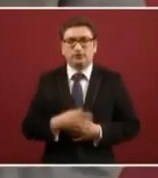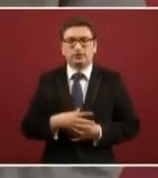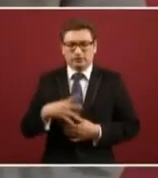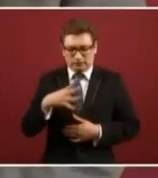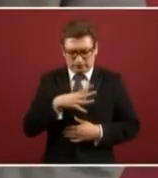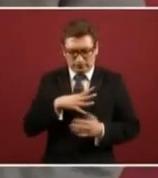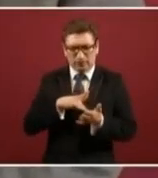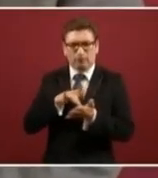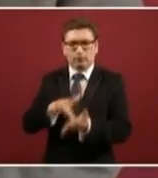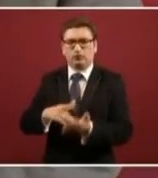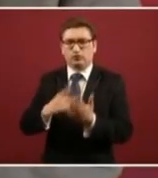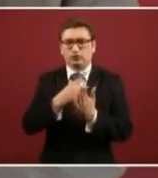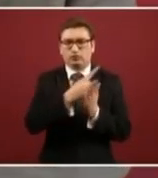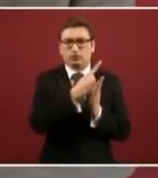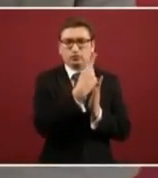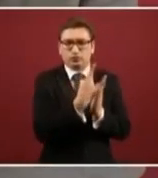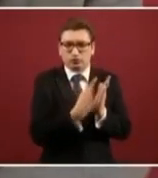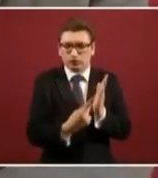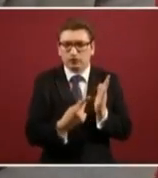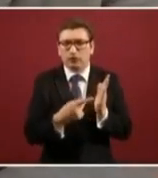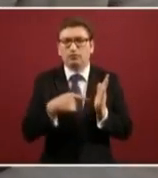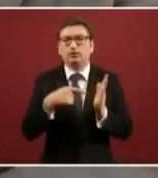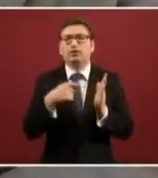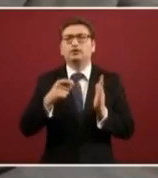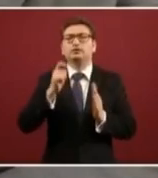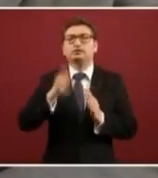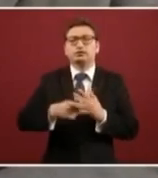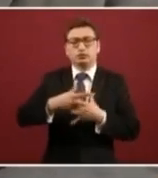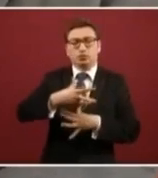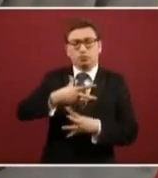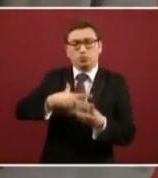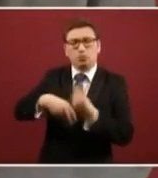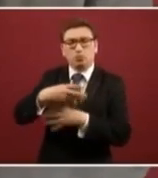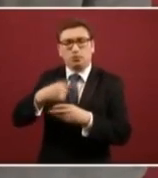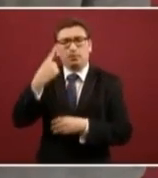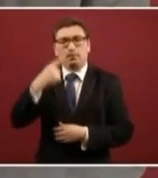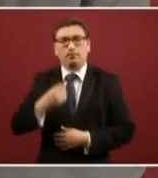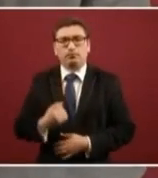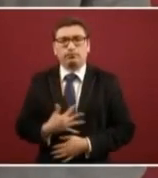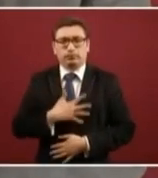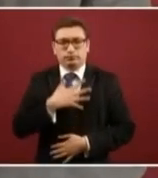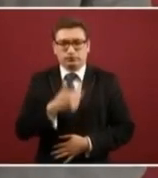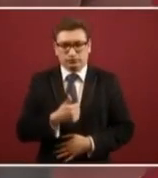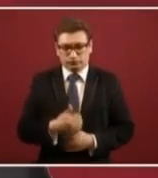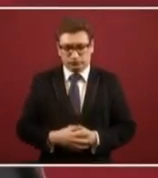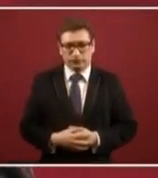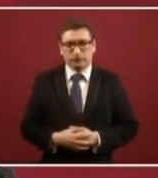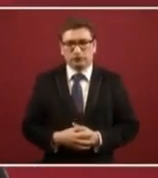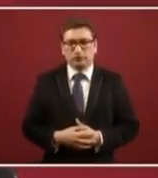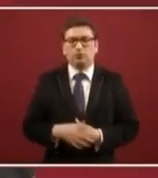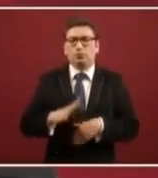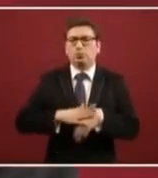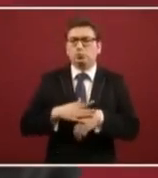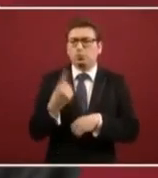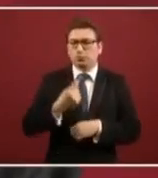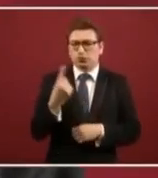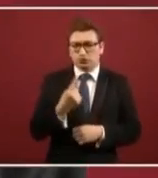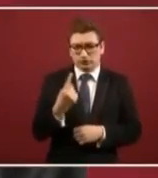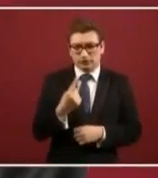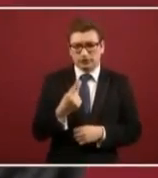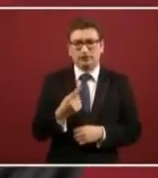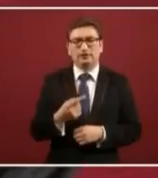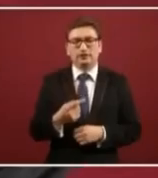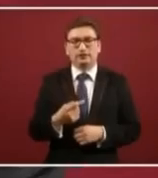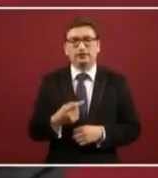apoyo del programa de producción para el bienestar, porque ya se